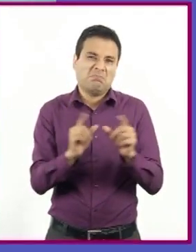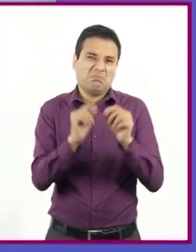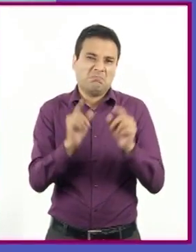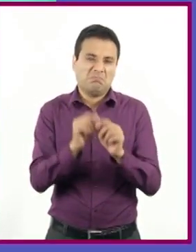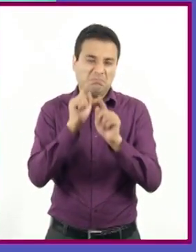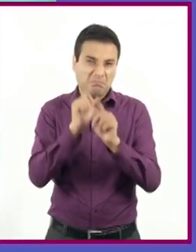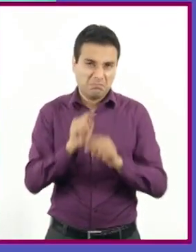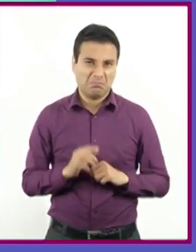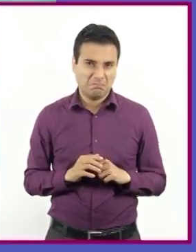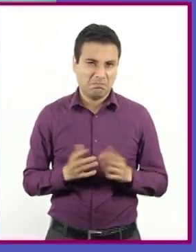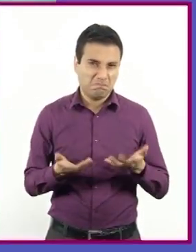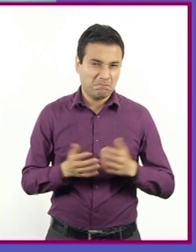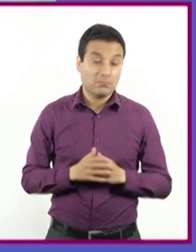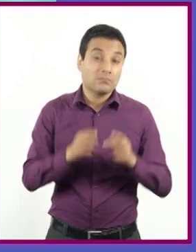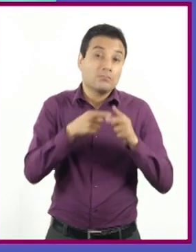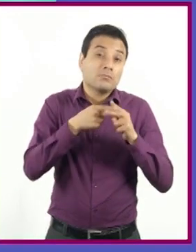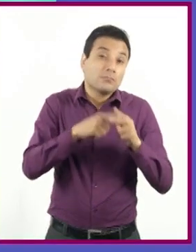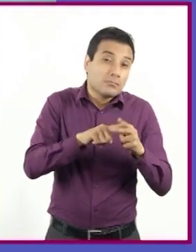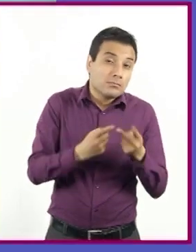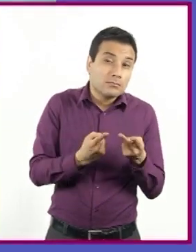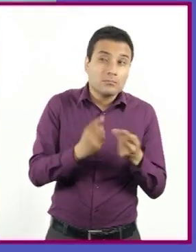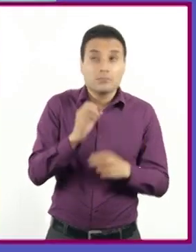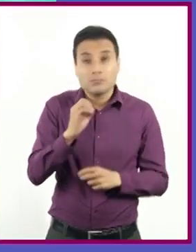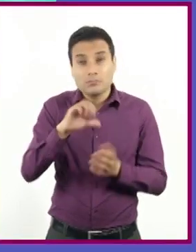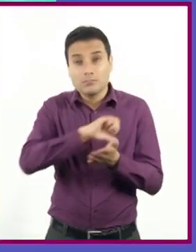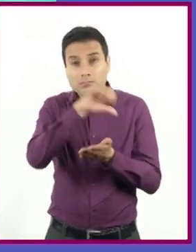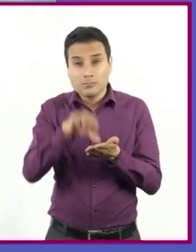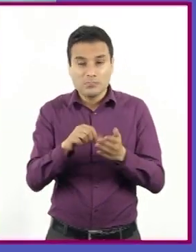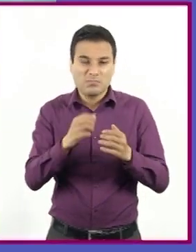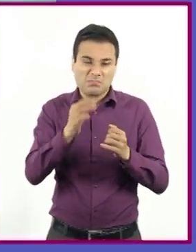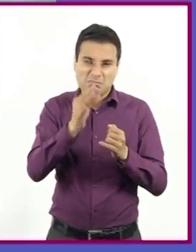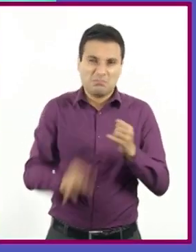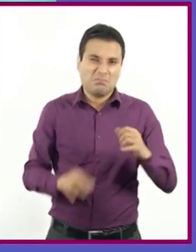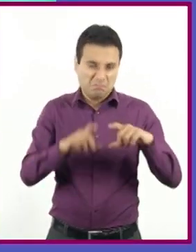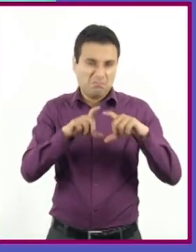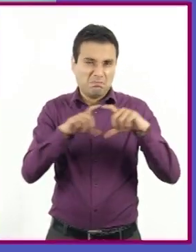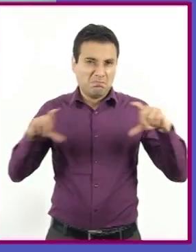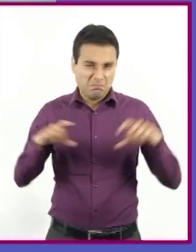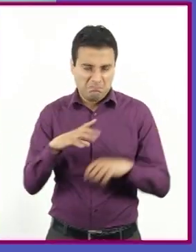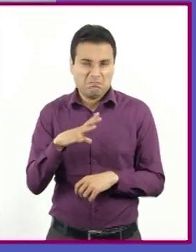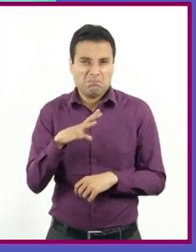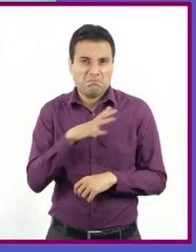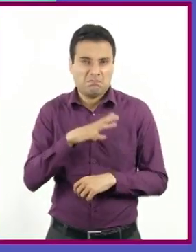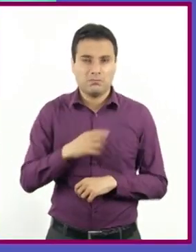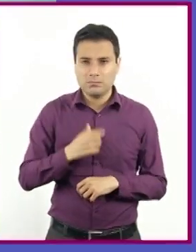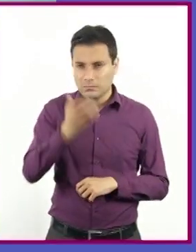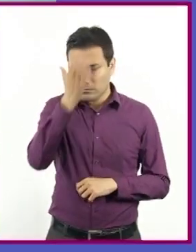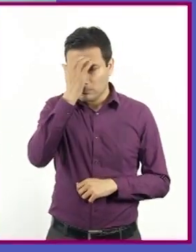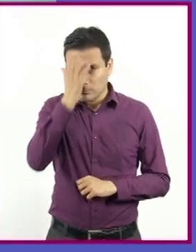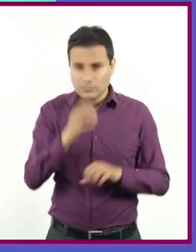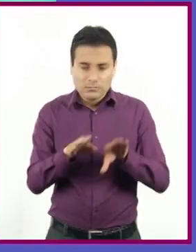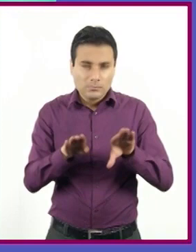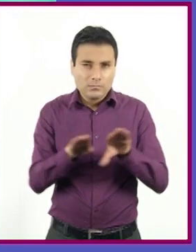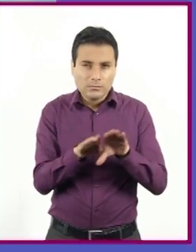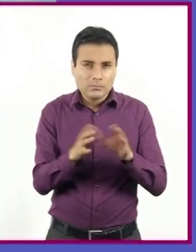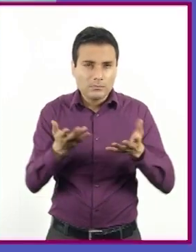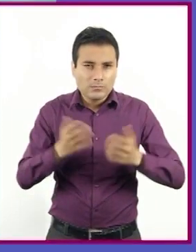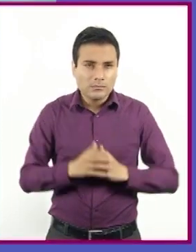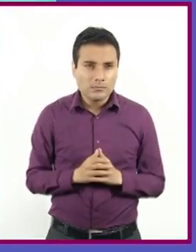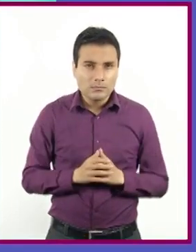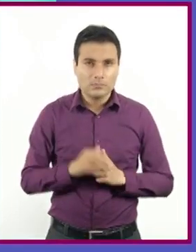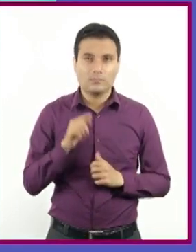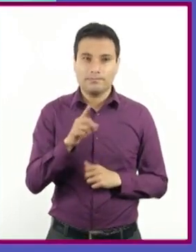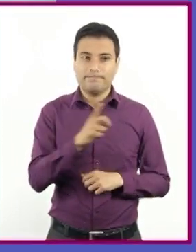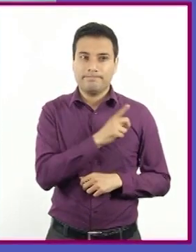Aparecen indistintamente al inicio, en medio o al final de un párrafo y se pueden reconocer comparándolas con la función y el tipo